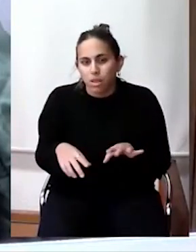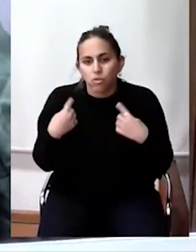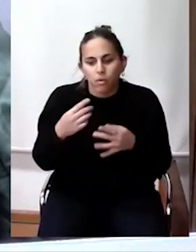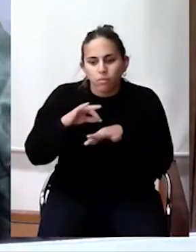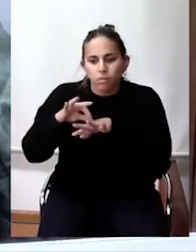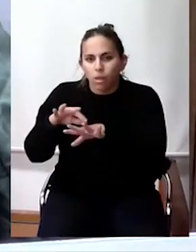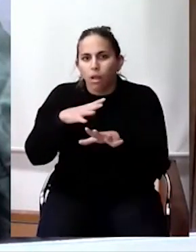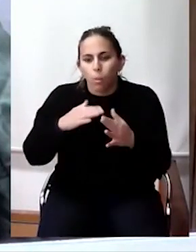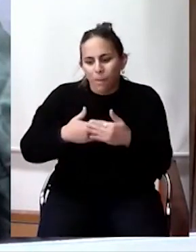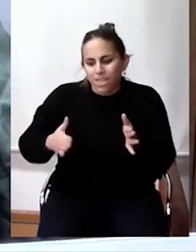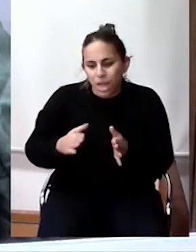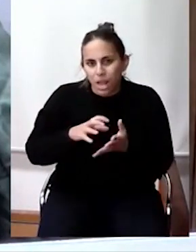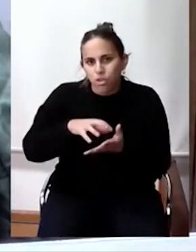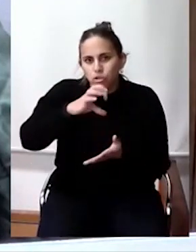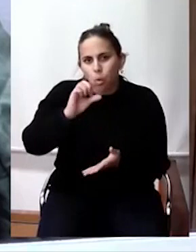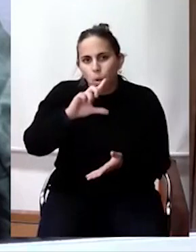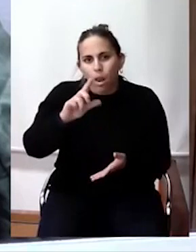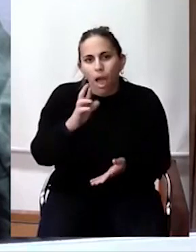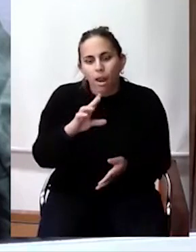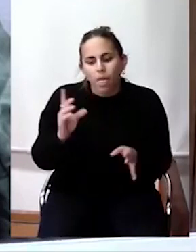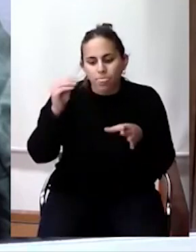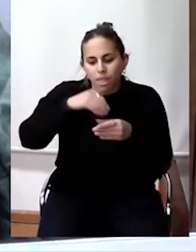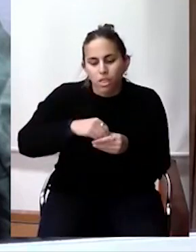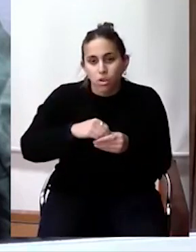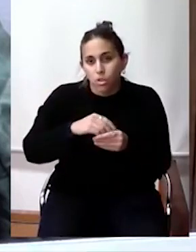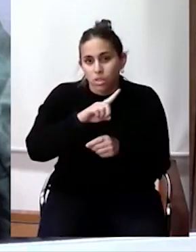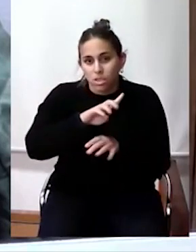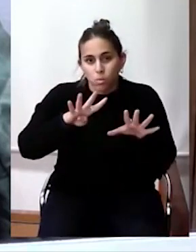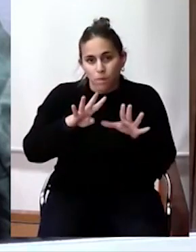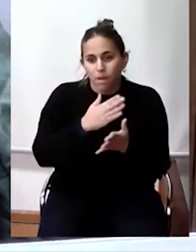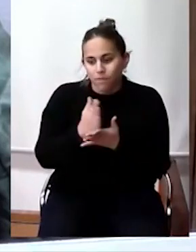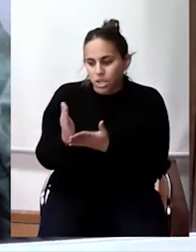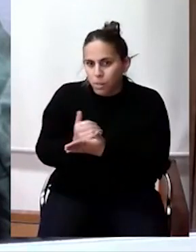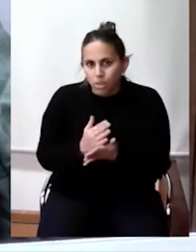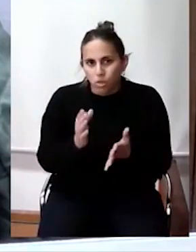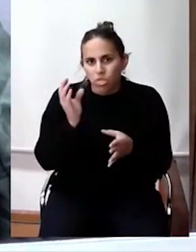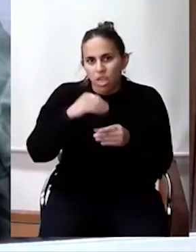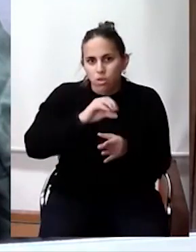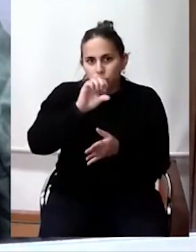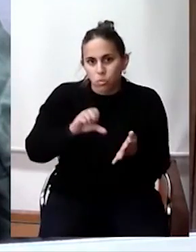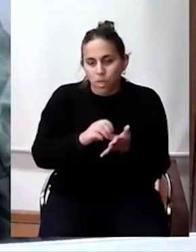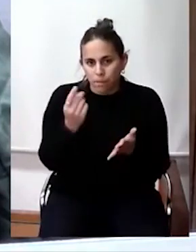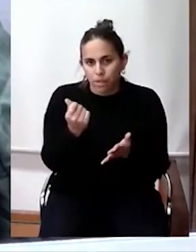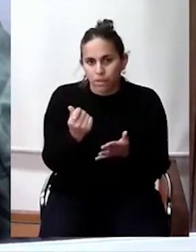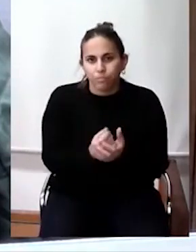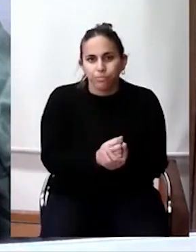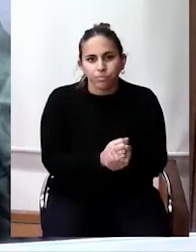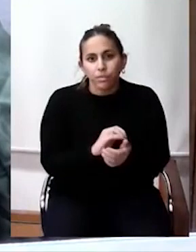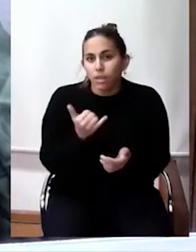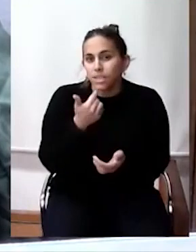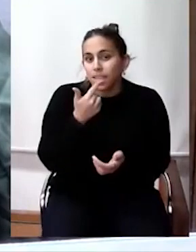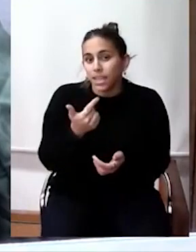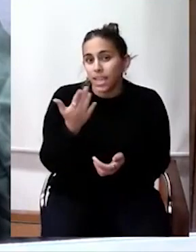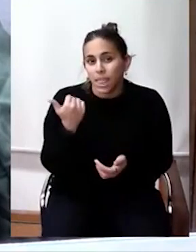manzana y solar sea dentro de los 19 fraccionamientos que componen ciudad del plata como dije en un